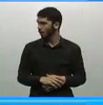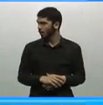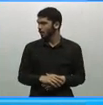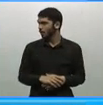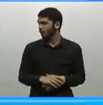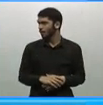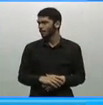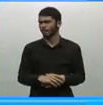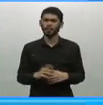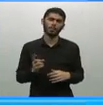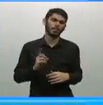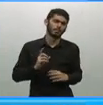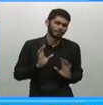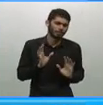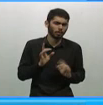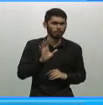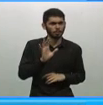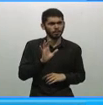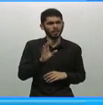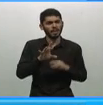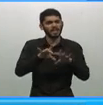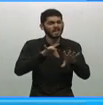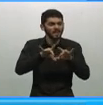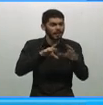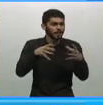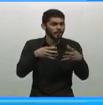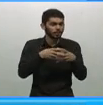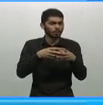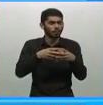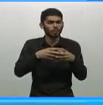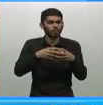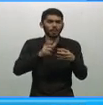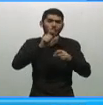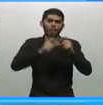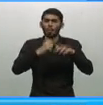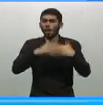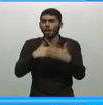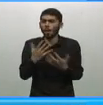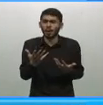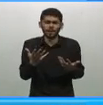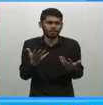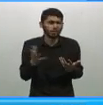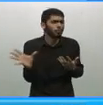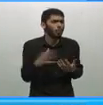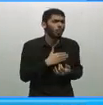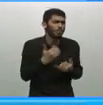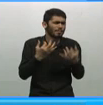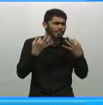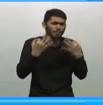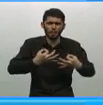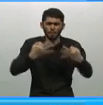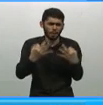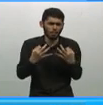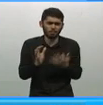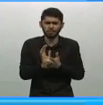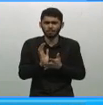argentina a ver la selección creo que hay un nivel de de jugadores muy muy grande que Cualquiera cualquiera puede